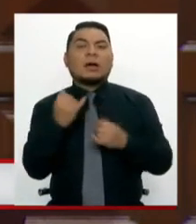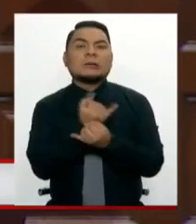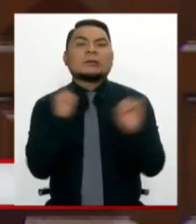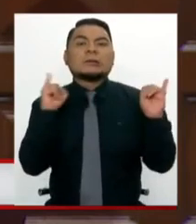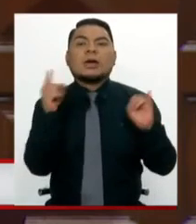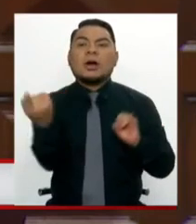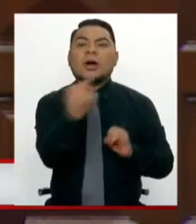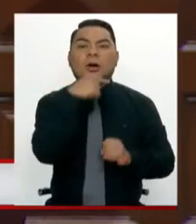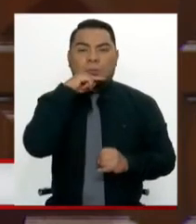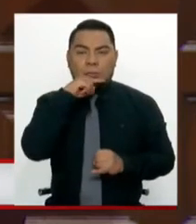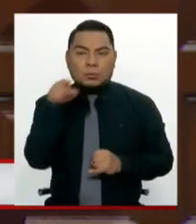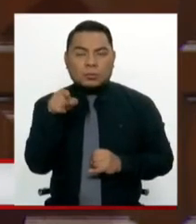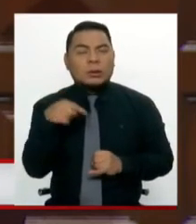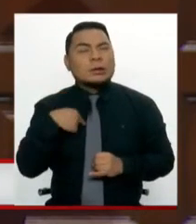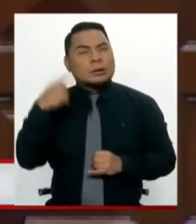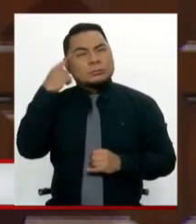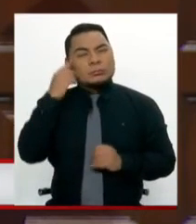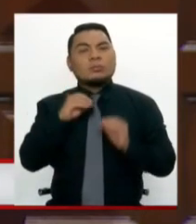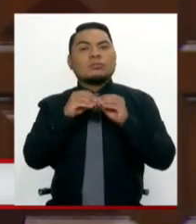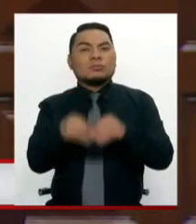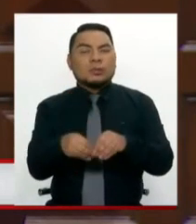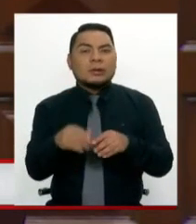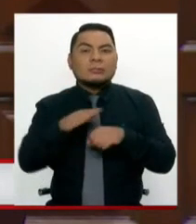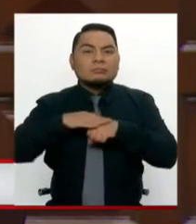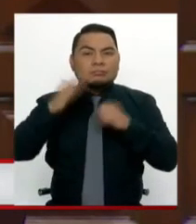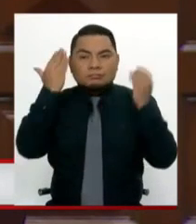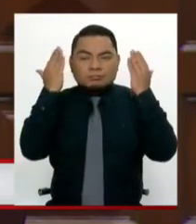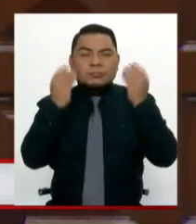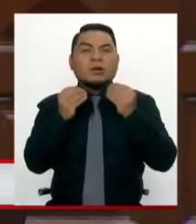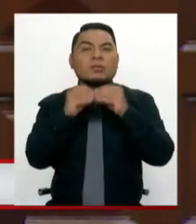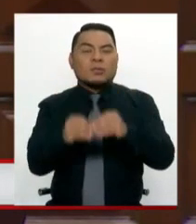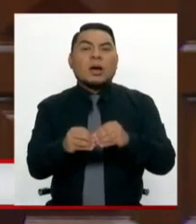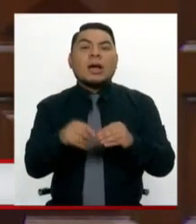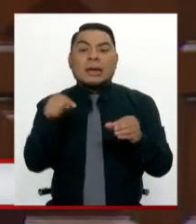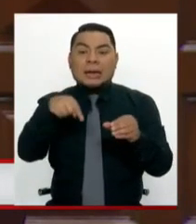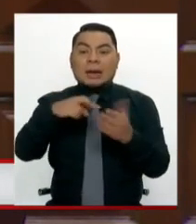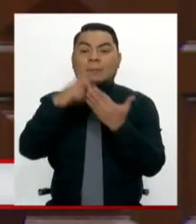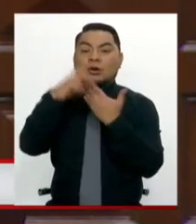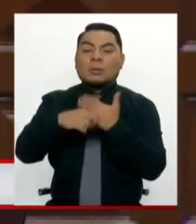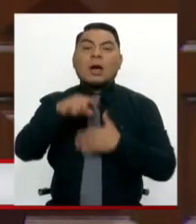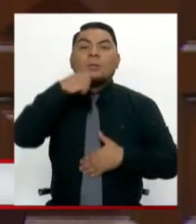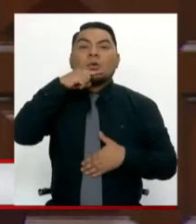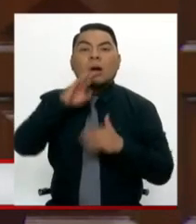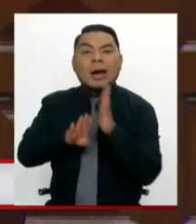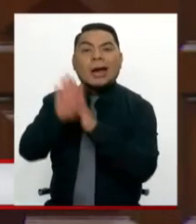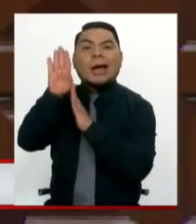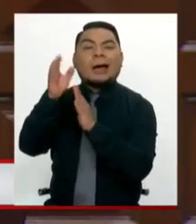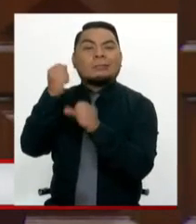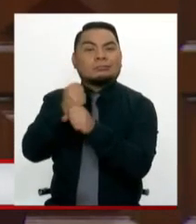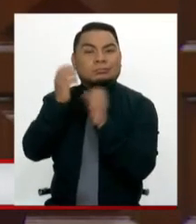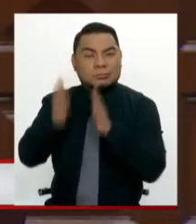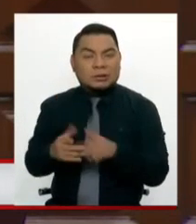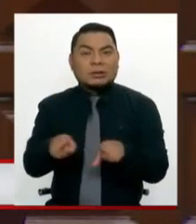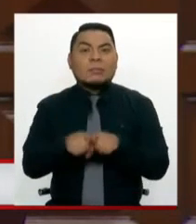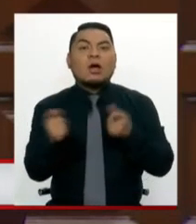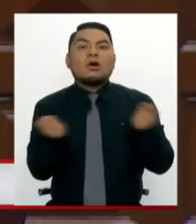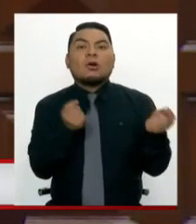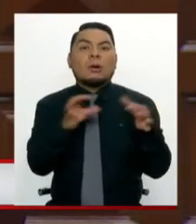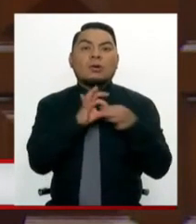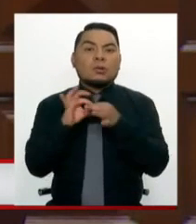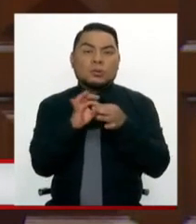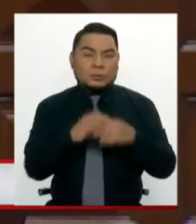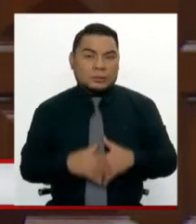las mujeres. Hemos creado la Estrategia Nacional Mujer Emprendedora y la Estrategia Gobernando